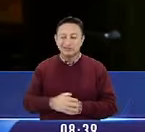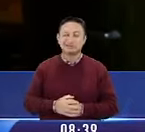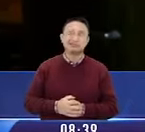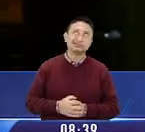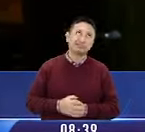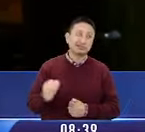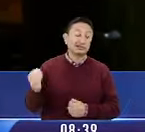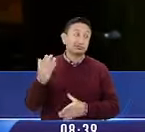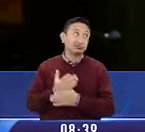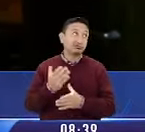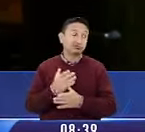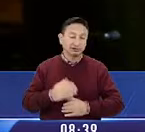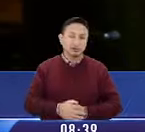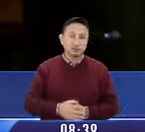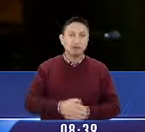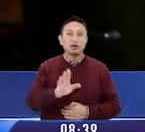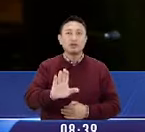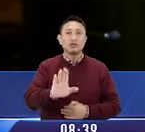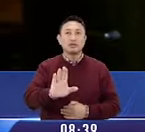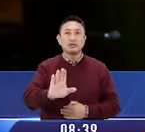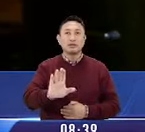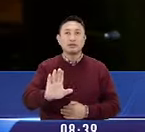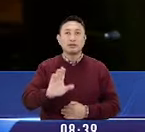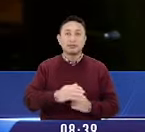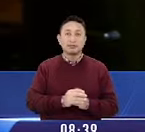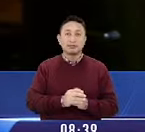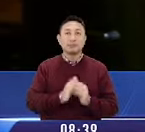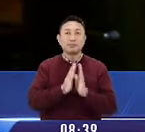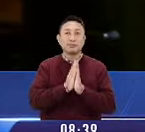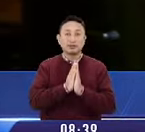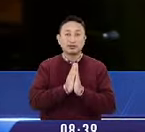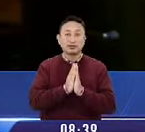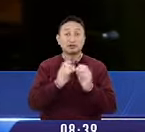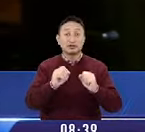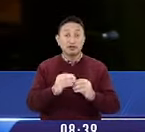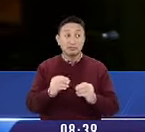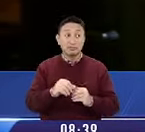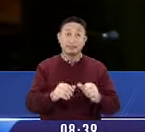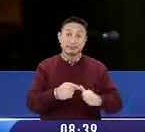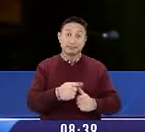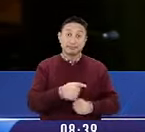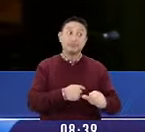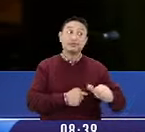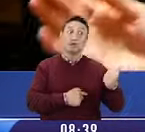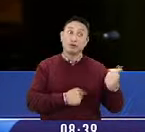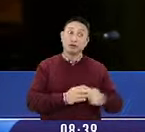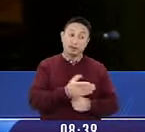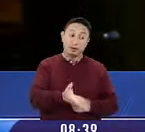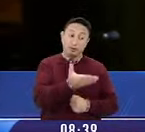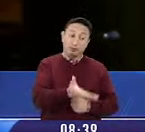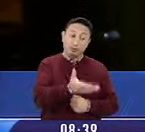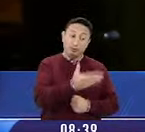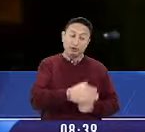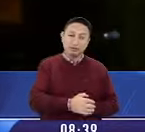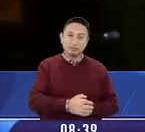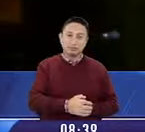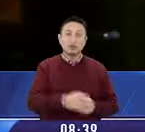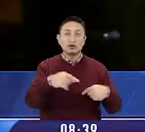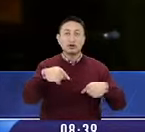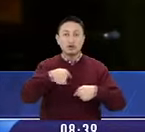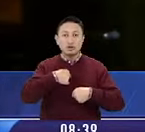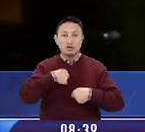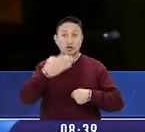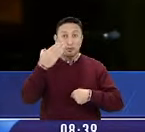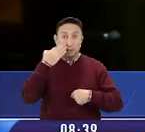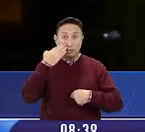les molesta, yo simplemente digo, padre, de verdad, hay más clientas, mándame otras, que ellas vayan a otro lado, porque yo como